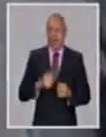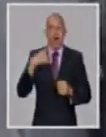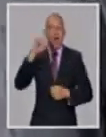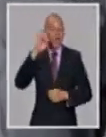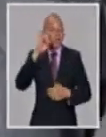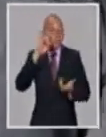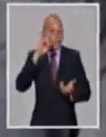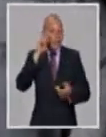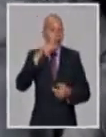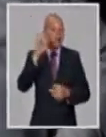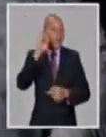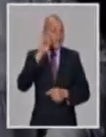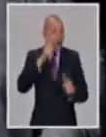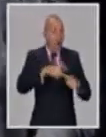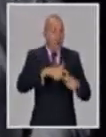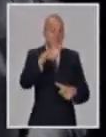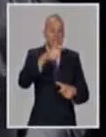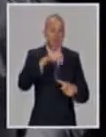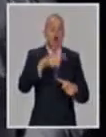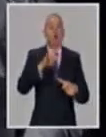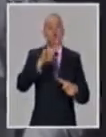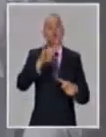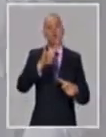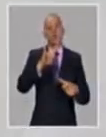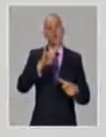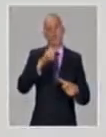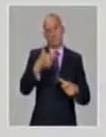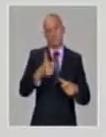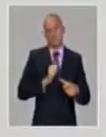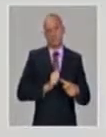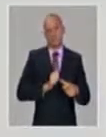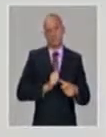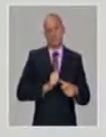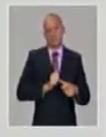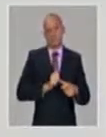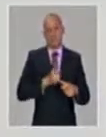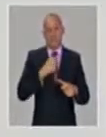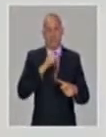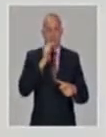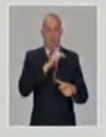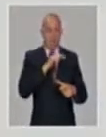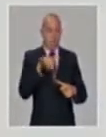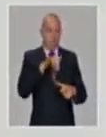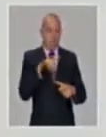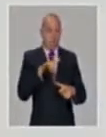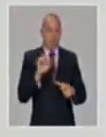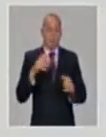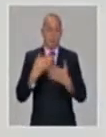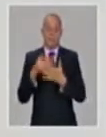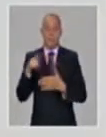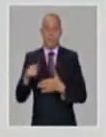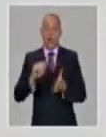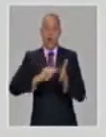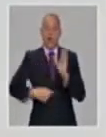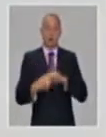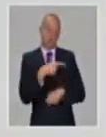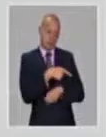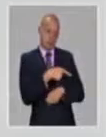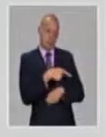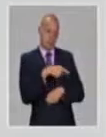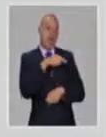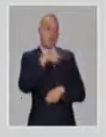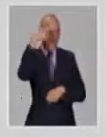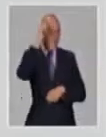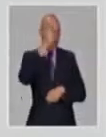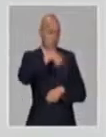a 9 pesos el litro de leche cuando el productor cumple ese contrato. Cuando logra cumplir y sobrecumplir al